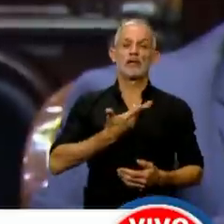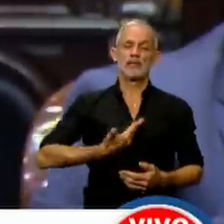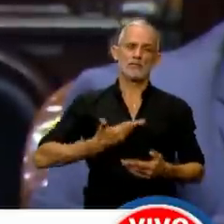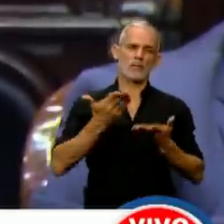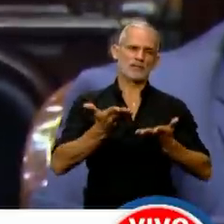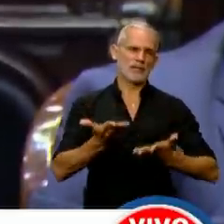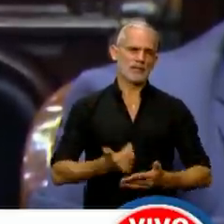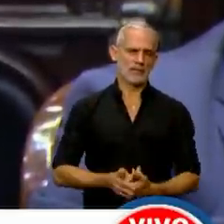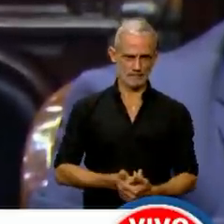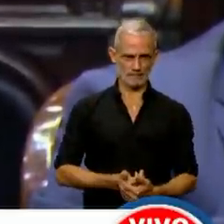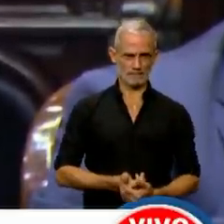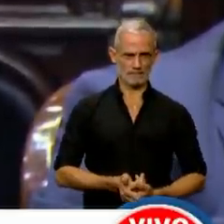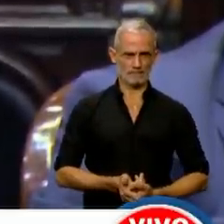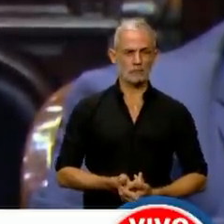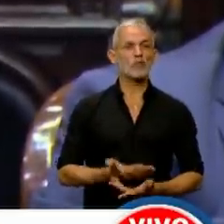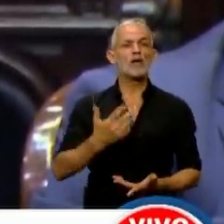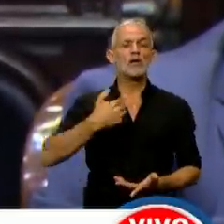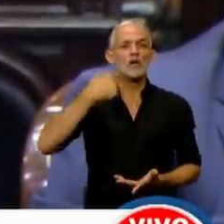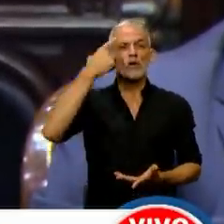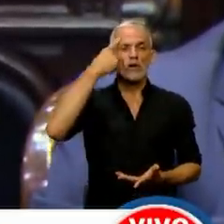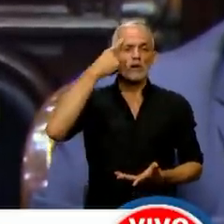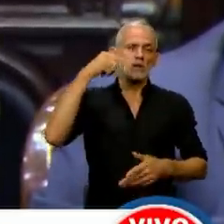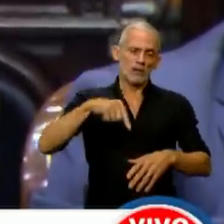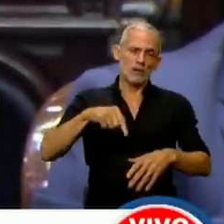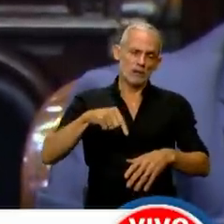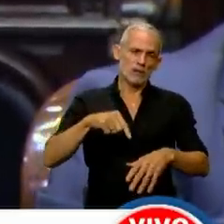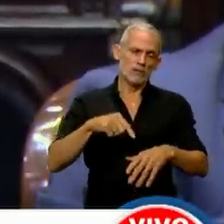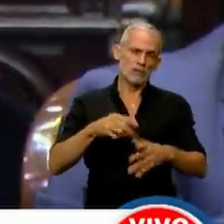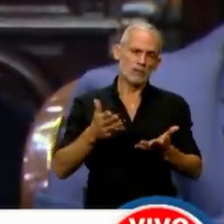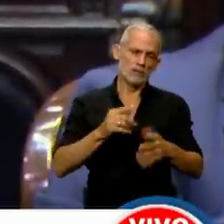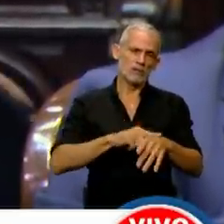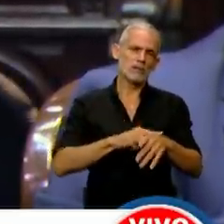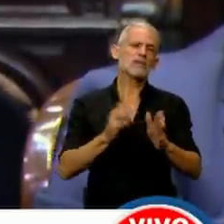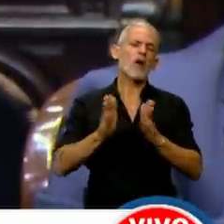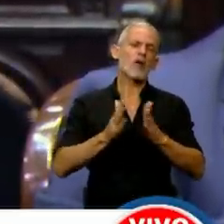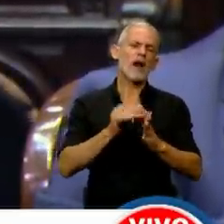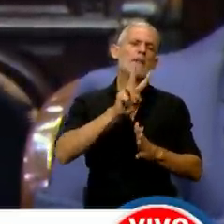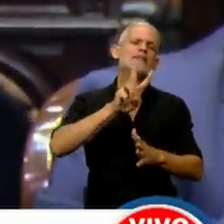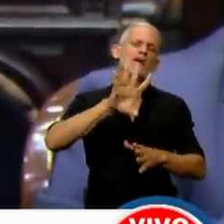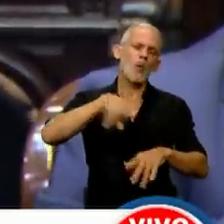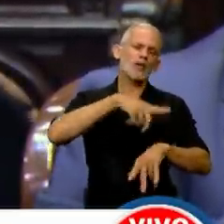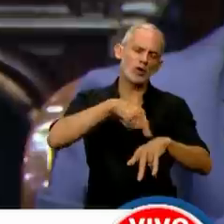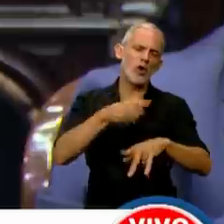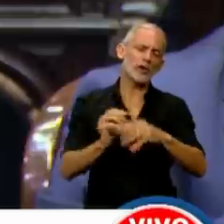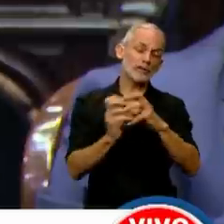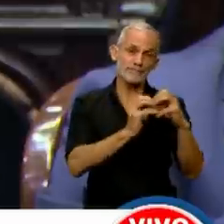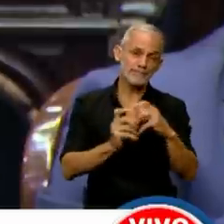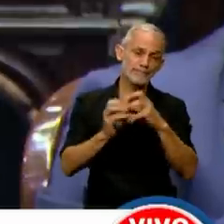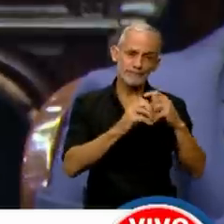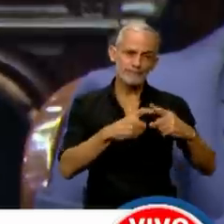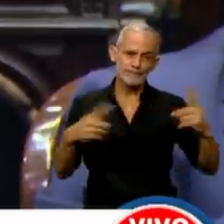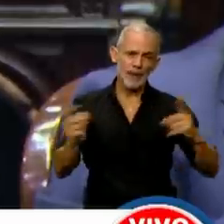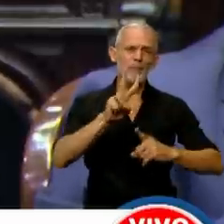presidente yo creo que a esta altura después de 24 horas de debate